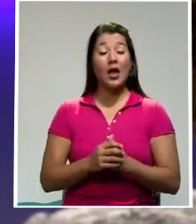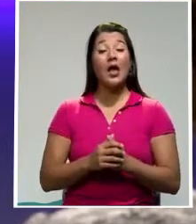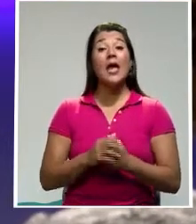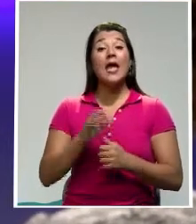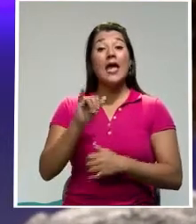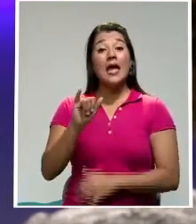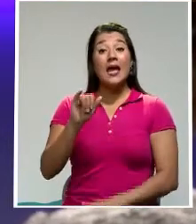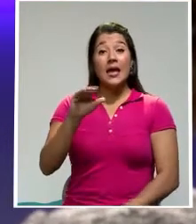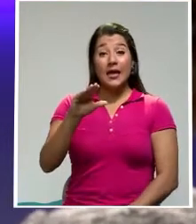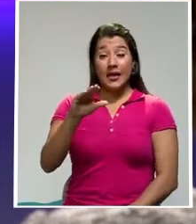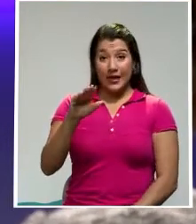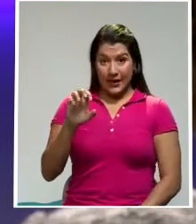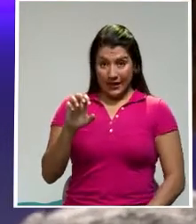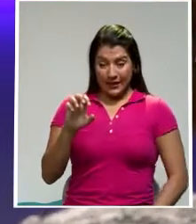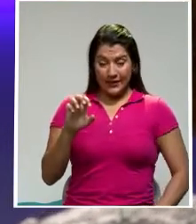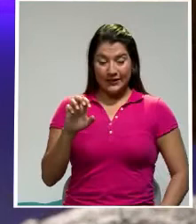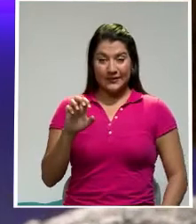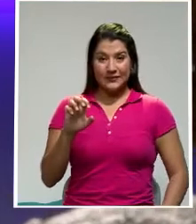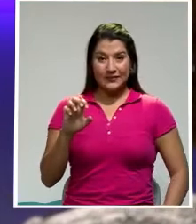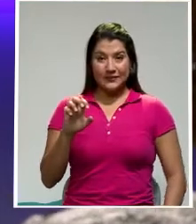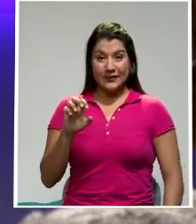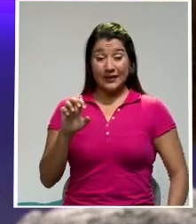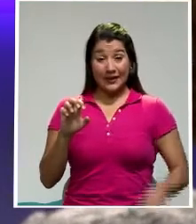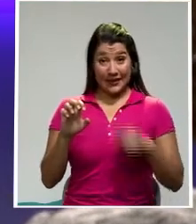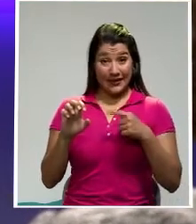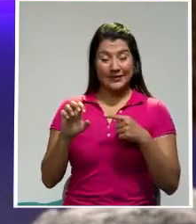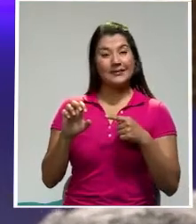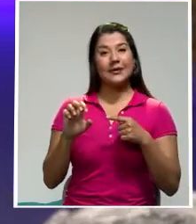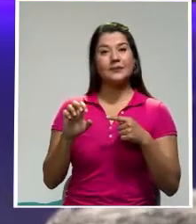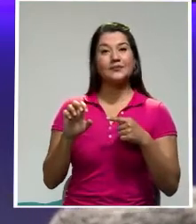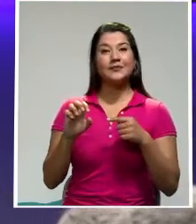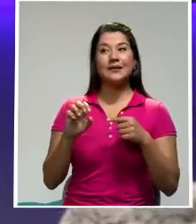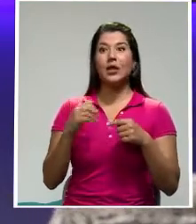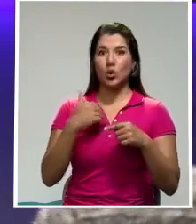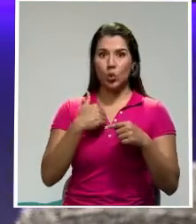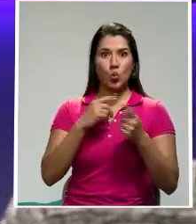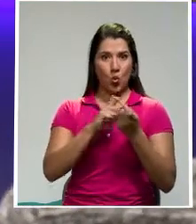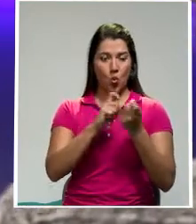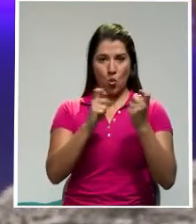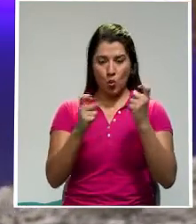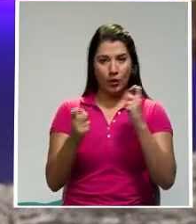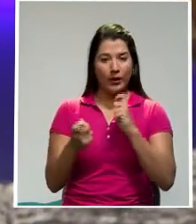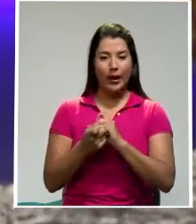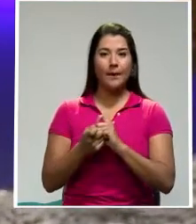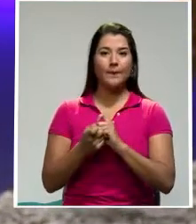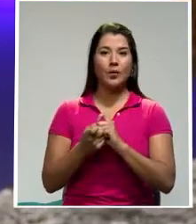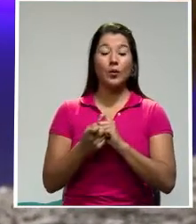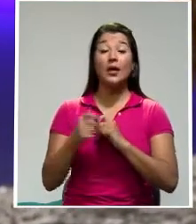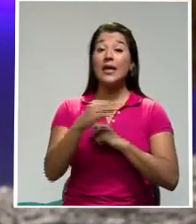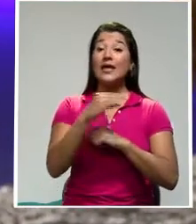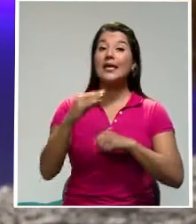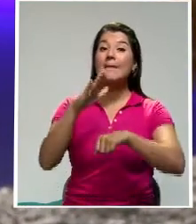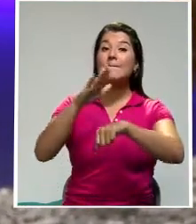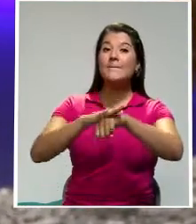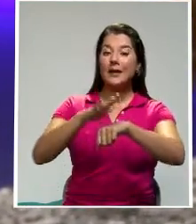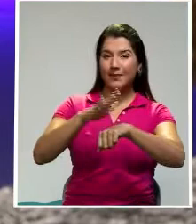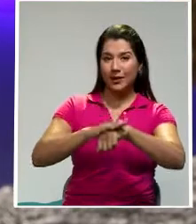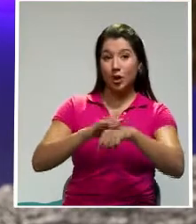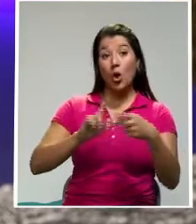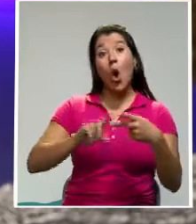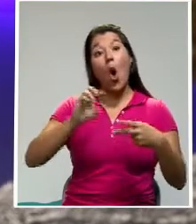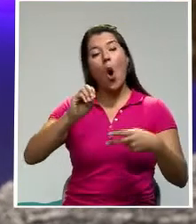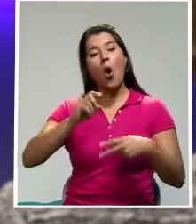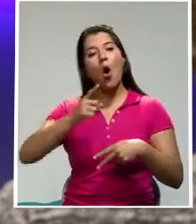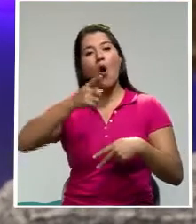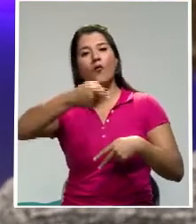Instituto Costarricense de Electricidad, el cambio le permitió o lo obligó